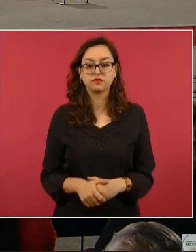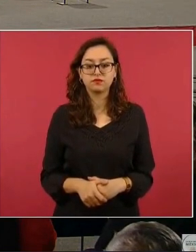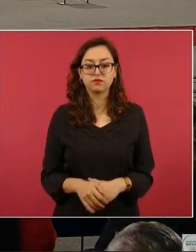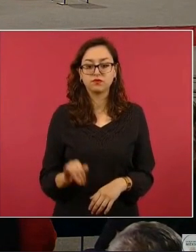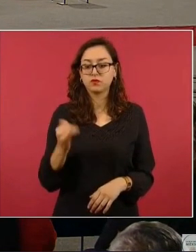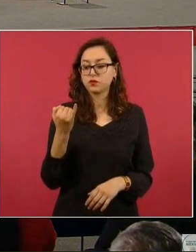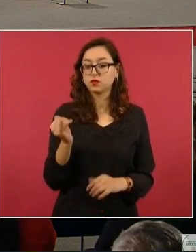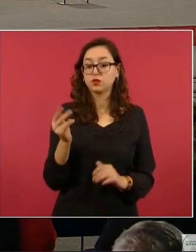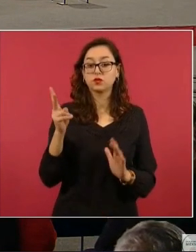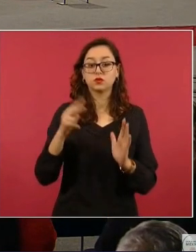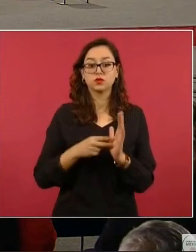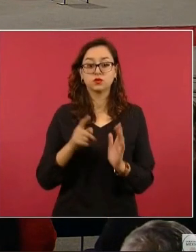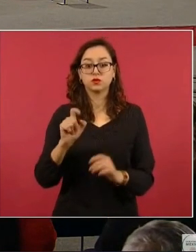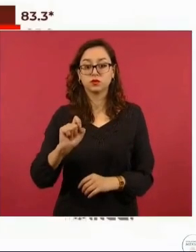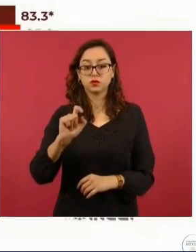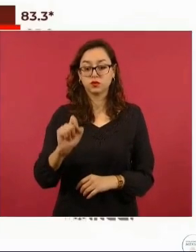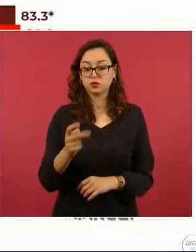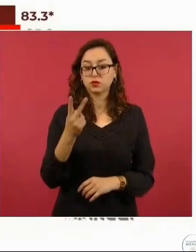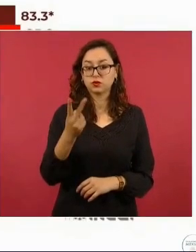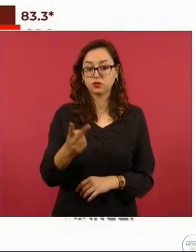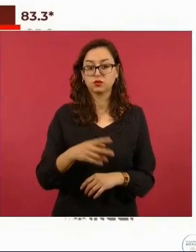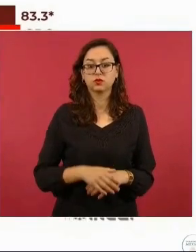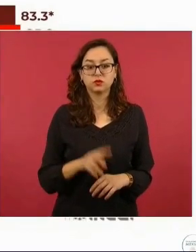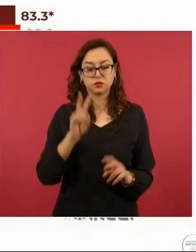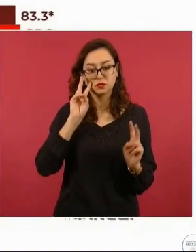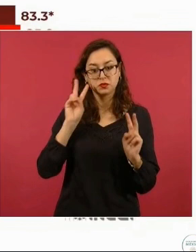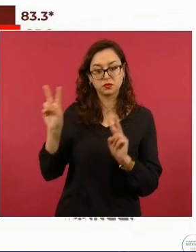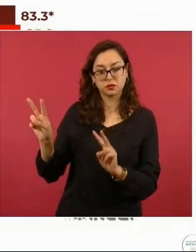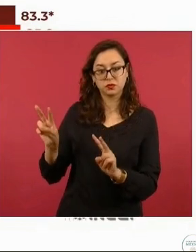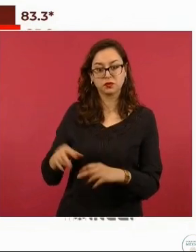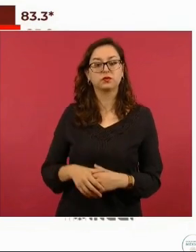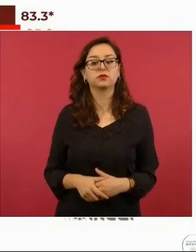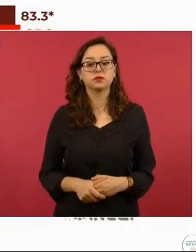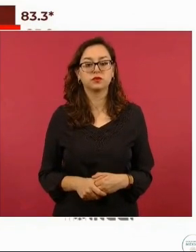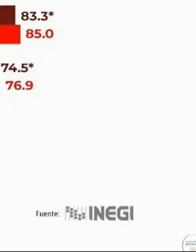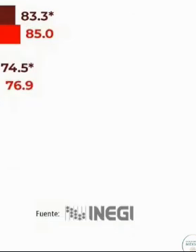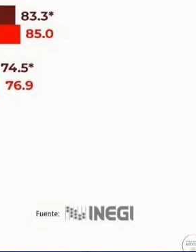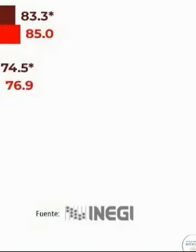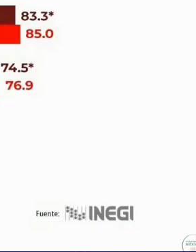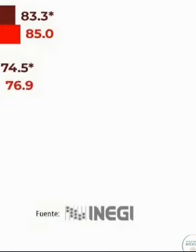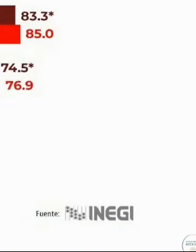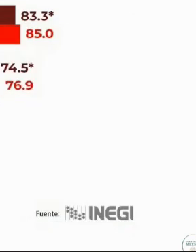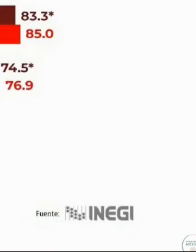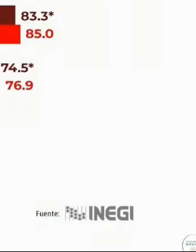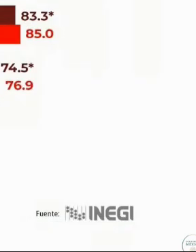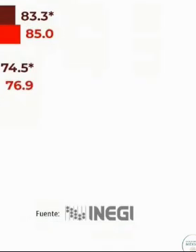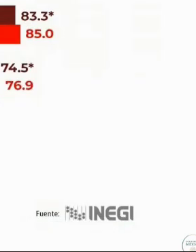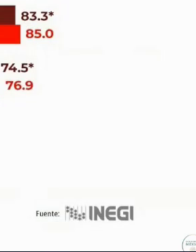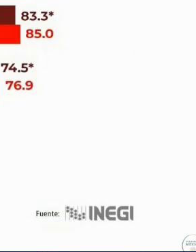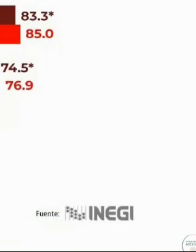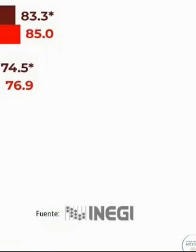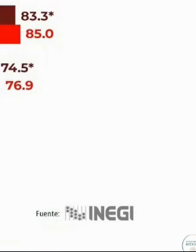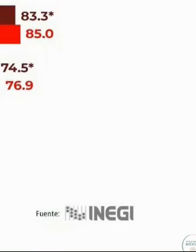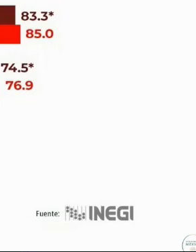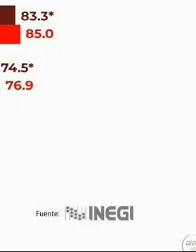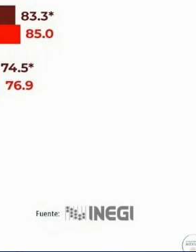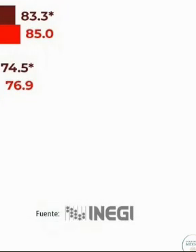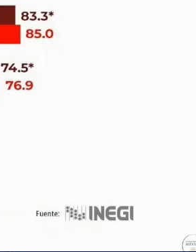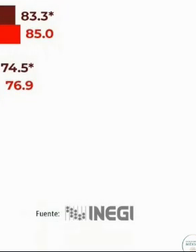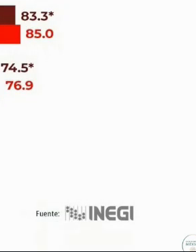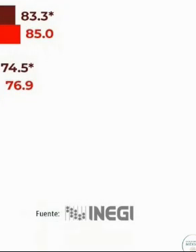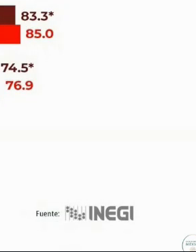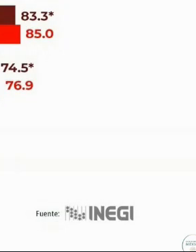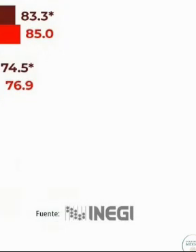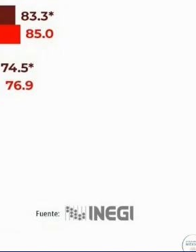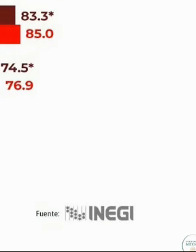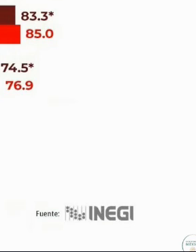junio de 2022 la Marina tuvo un 86.6 por ciento de confianza